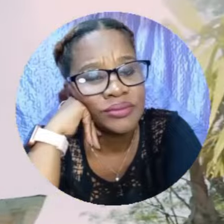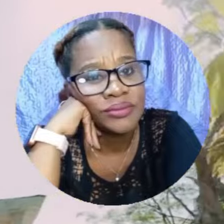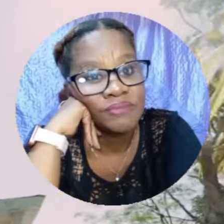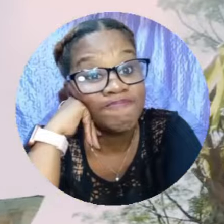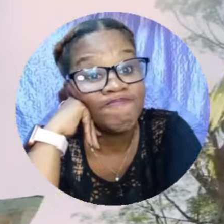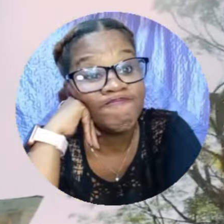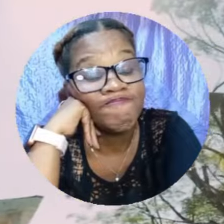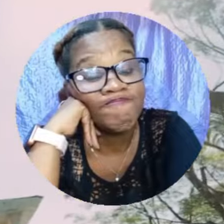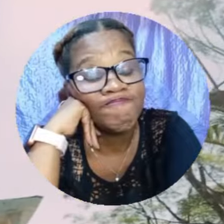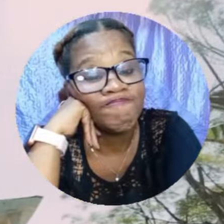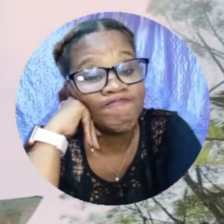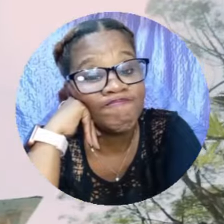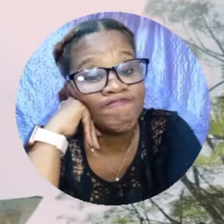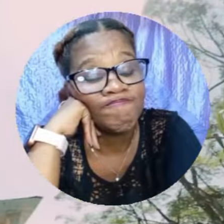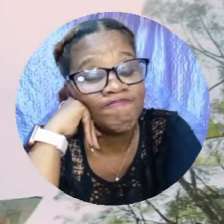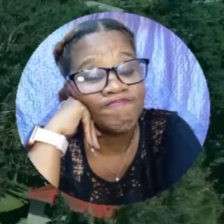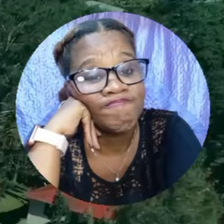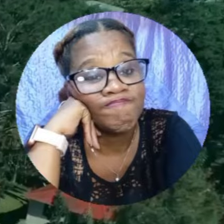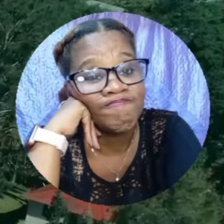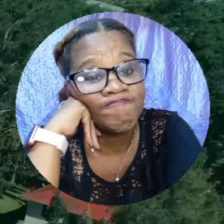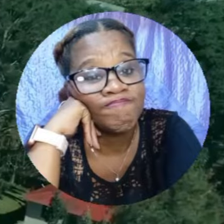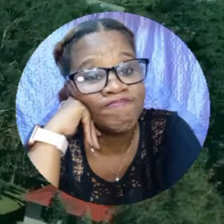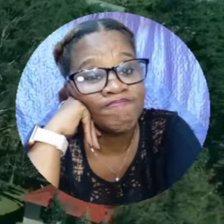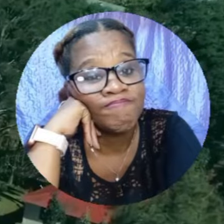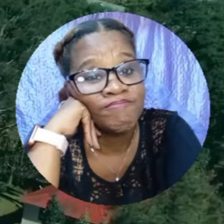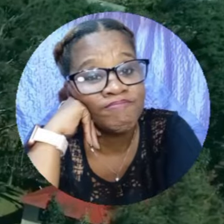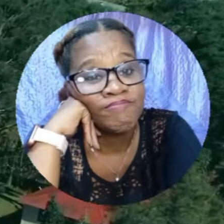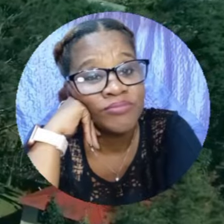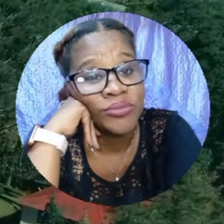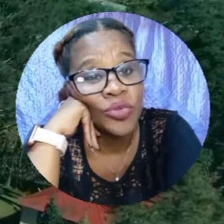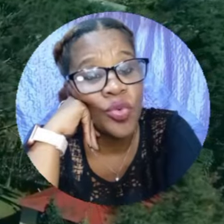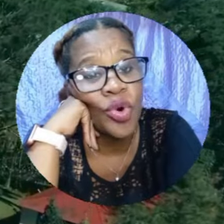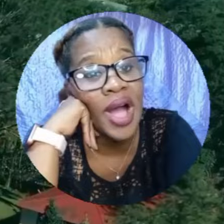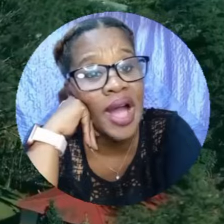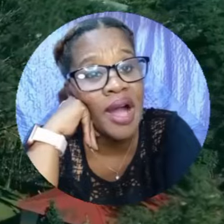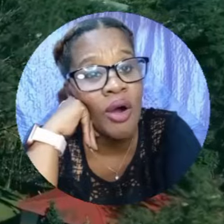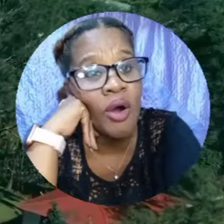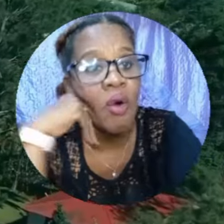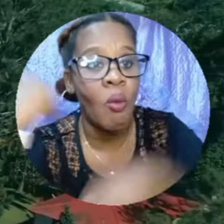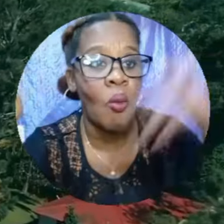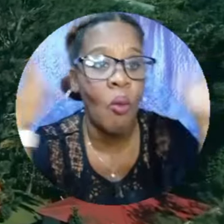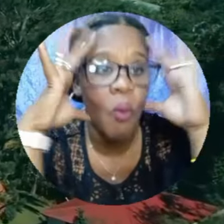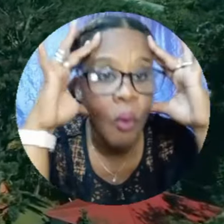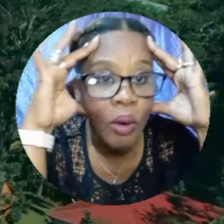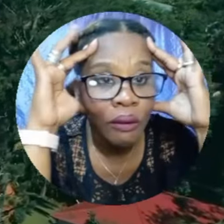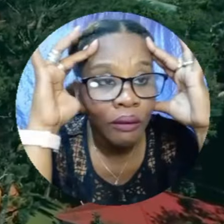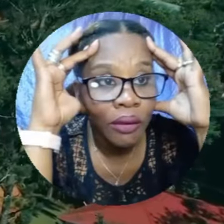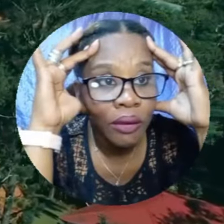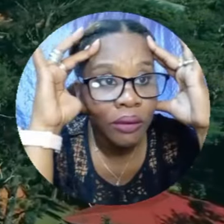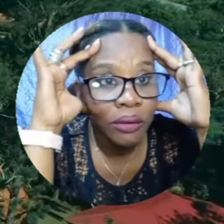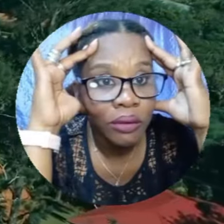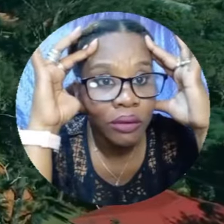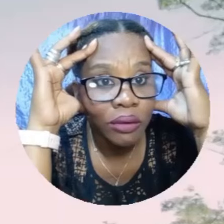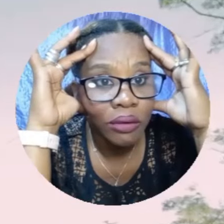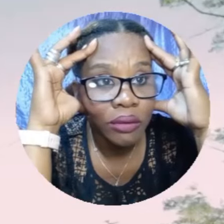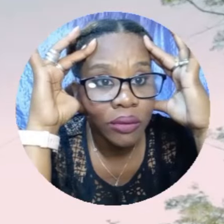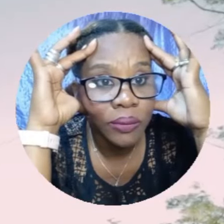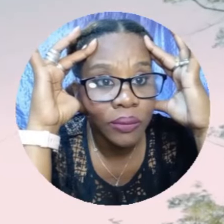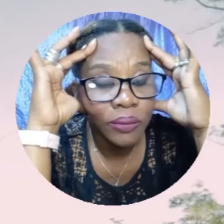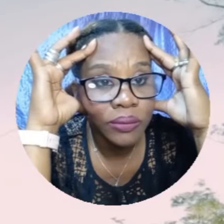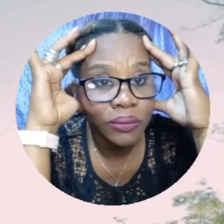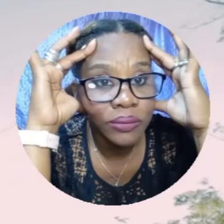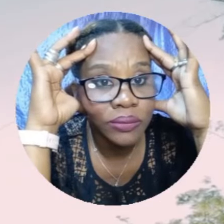casi de construida. Yo tenía mucho tiempo que no pasaba por aquí, pensaba que ellos la habían, vendido. Cuando yo pregunto, yo